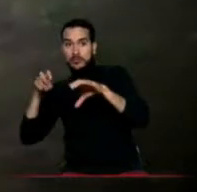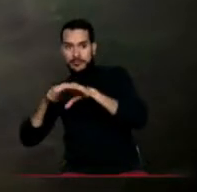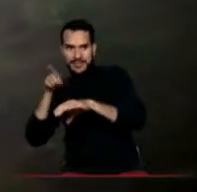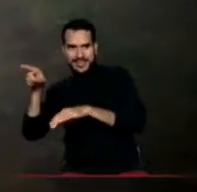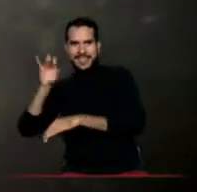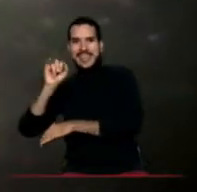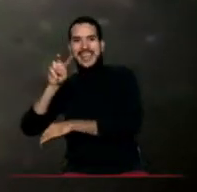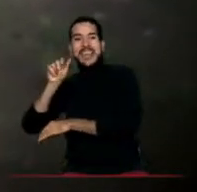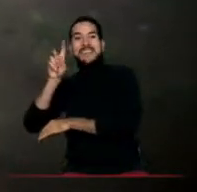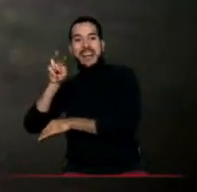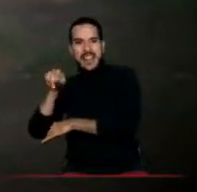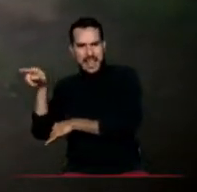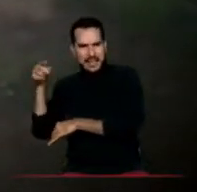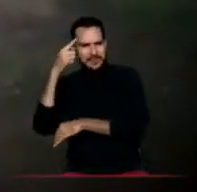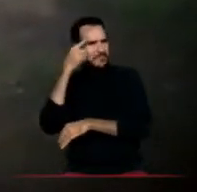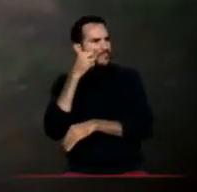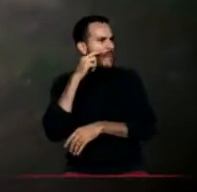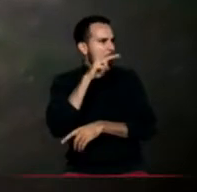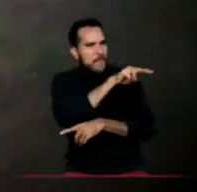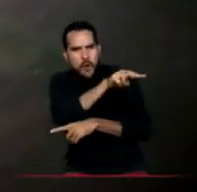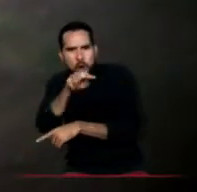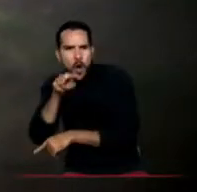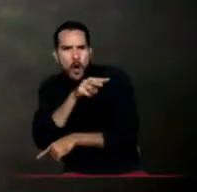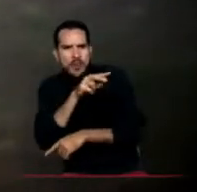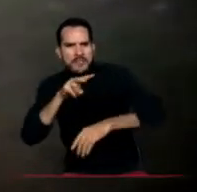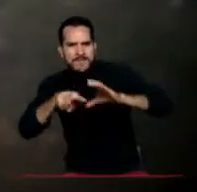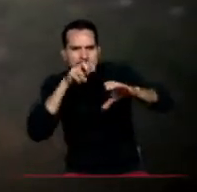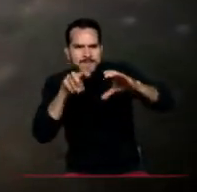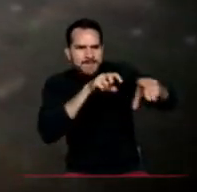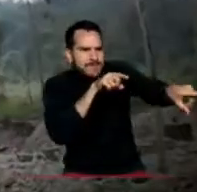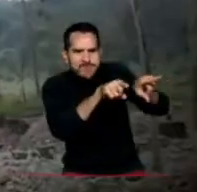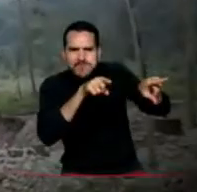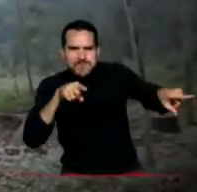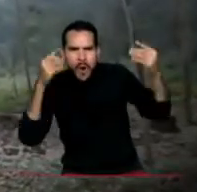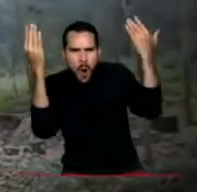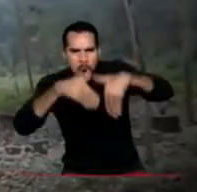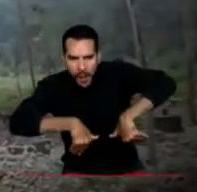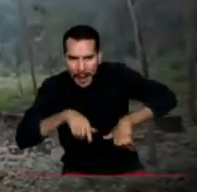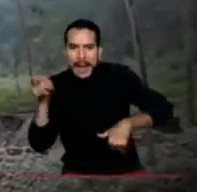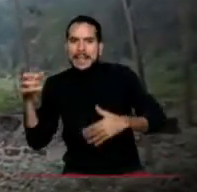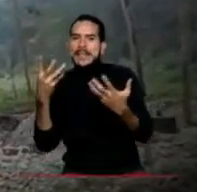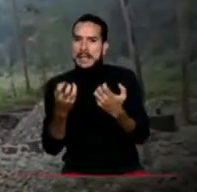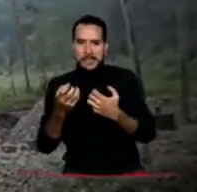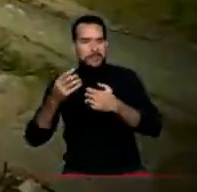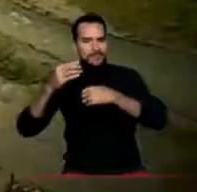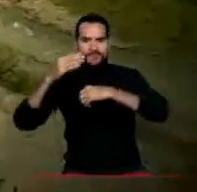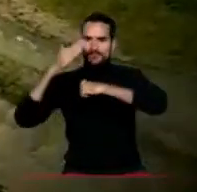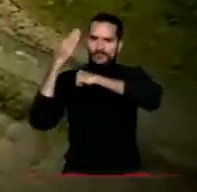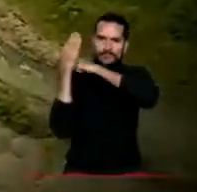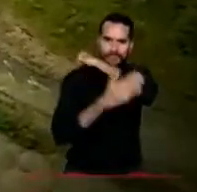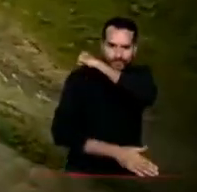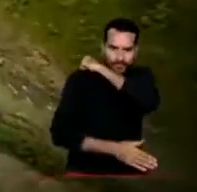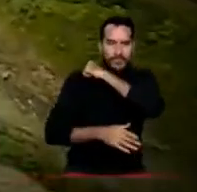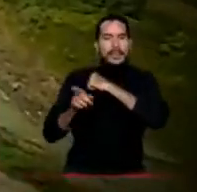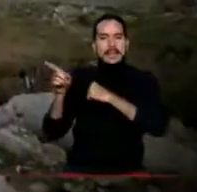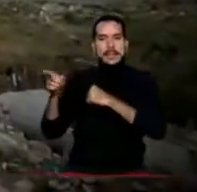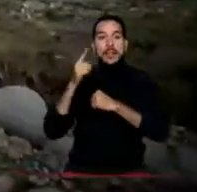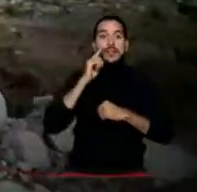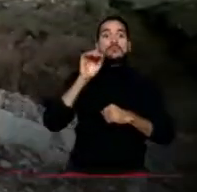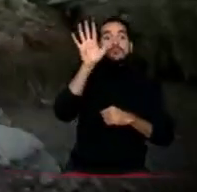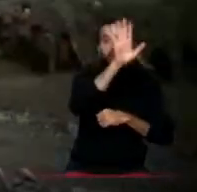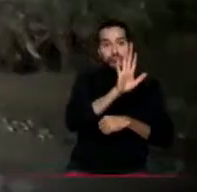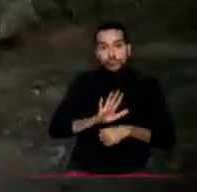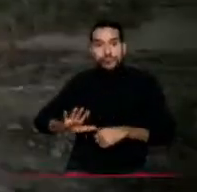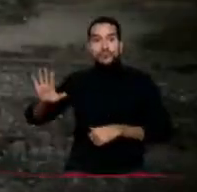la minería ilegal que tiene en alerta a los cuatro departamentos del Pacífico colombiano. Entre estas alertas está